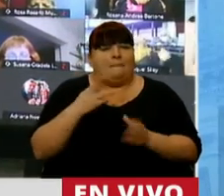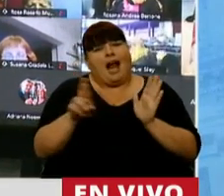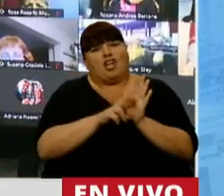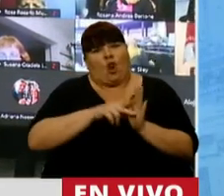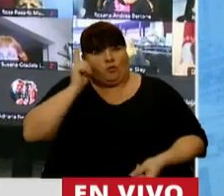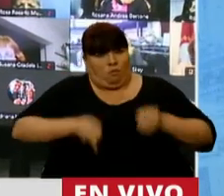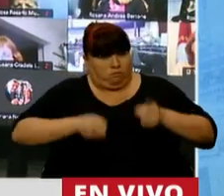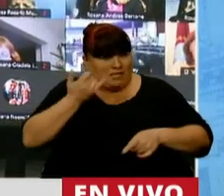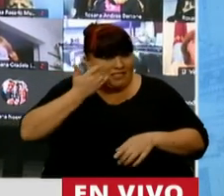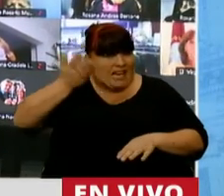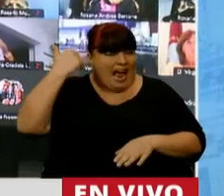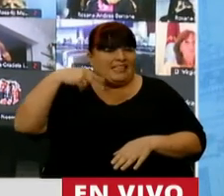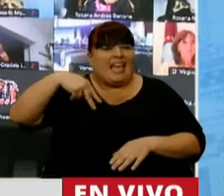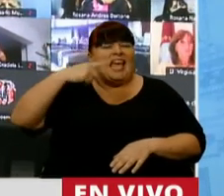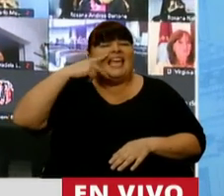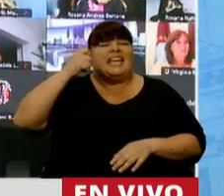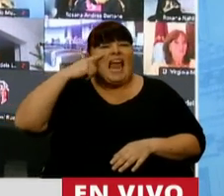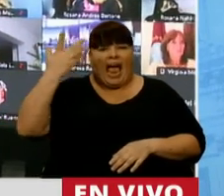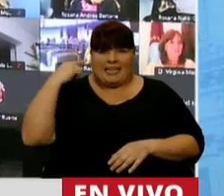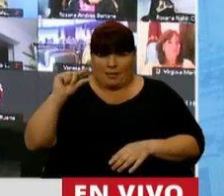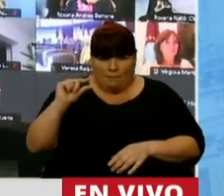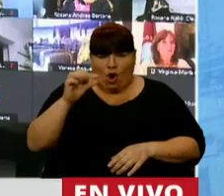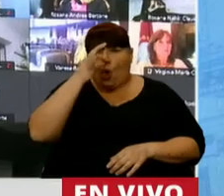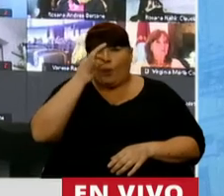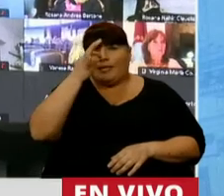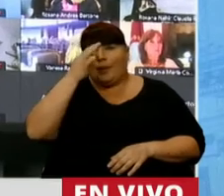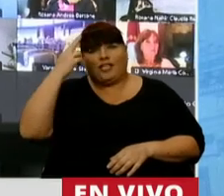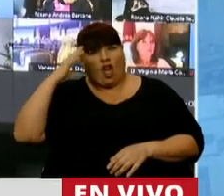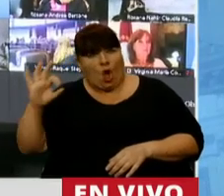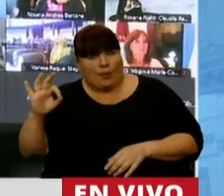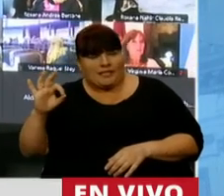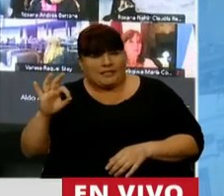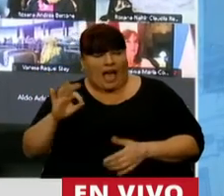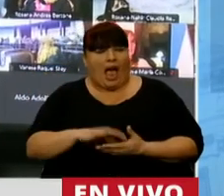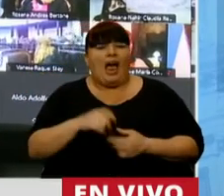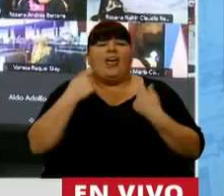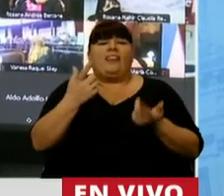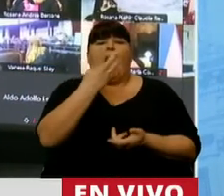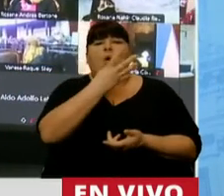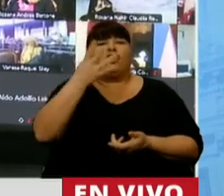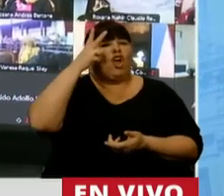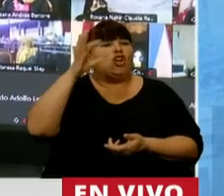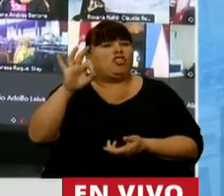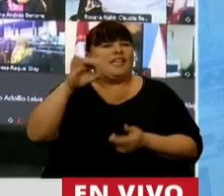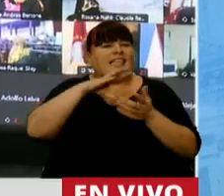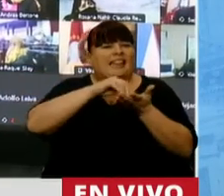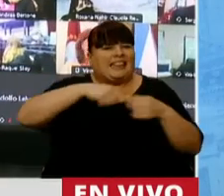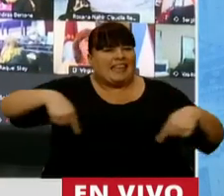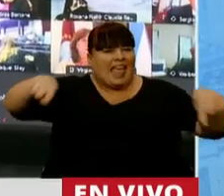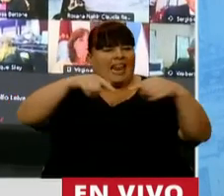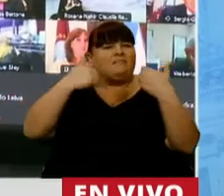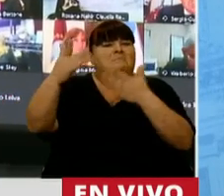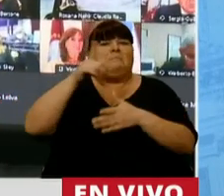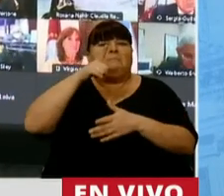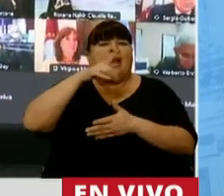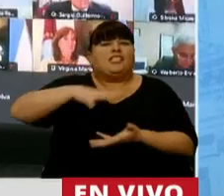resoluciones como las que haya sacado el INAI hace poco tiempo, la 2020-90, que cede 480 hectáreas a una